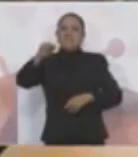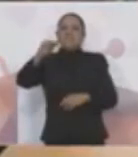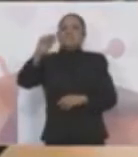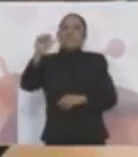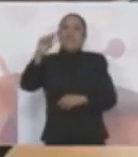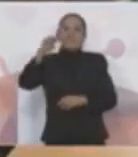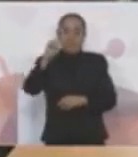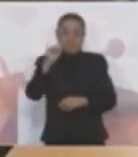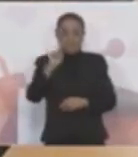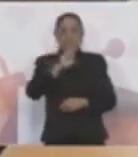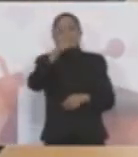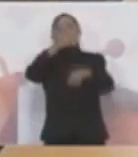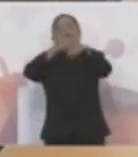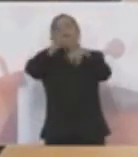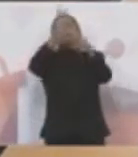permiso.